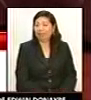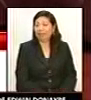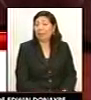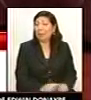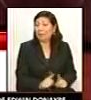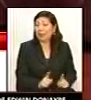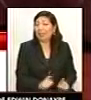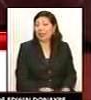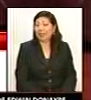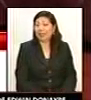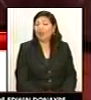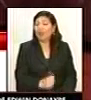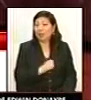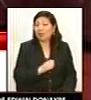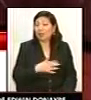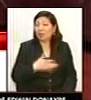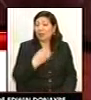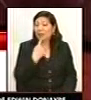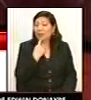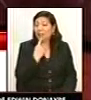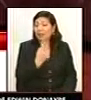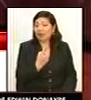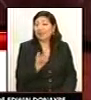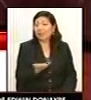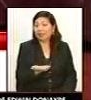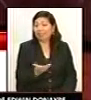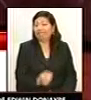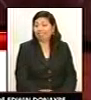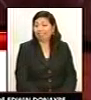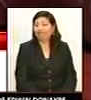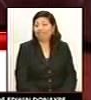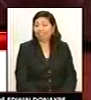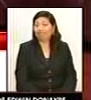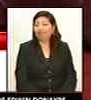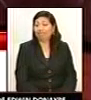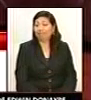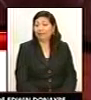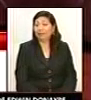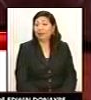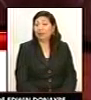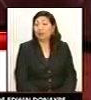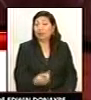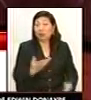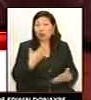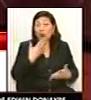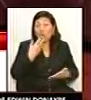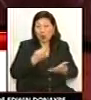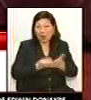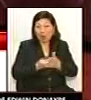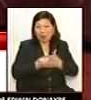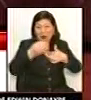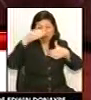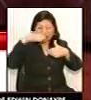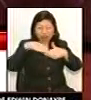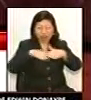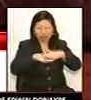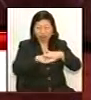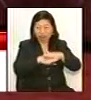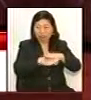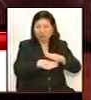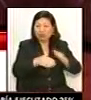Pero lo que yo sí le puedo decir es que la resonancia, y acá debe